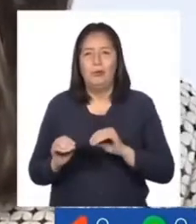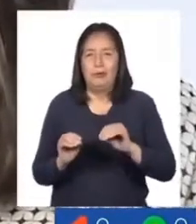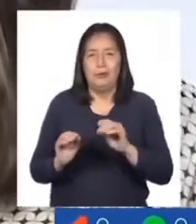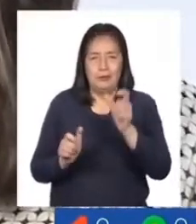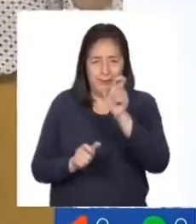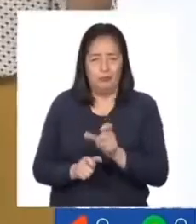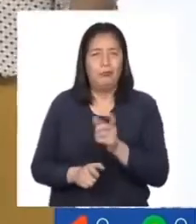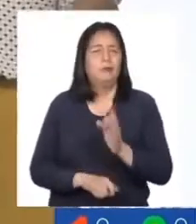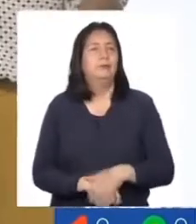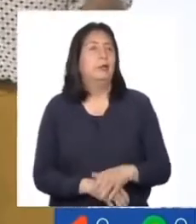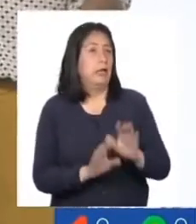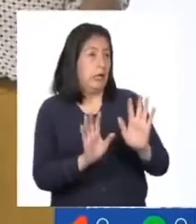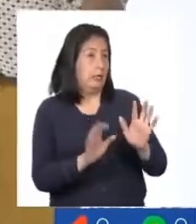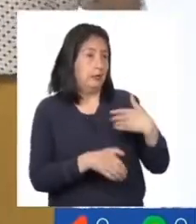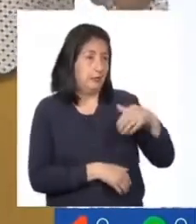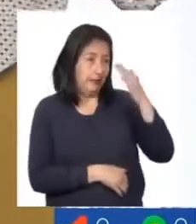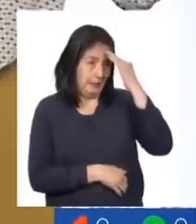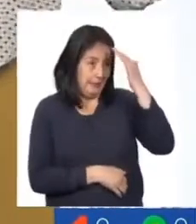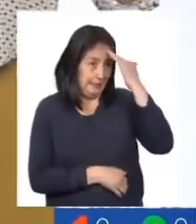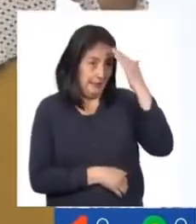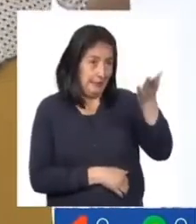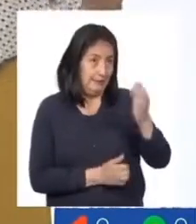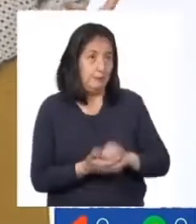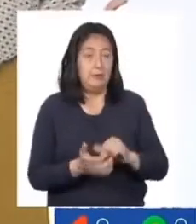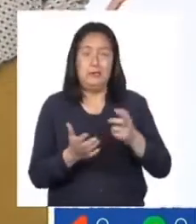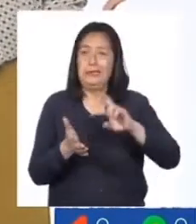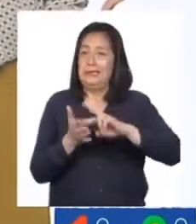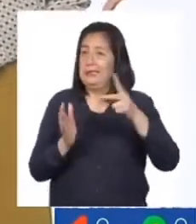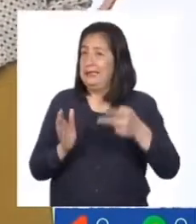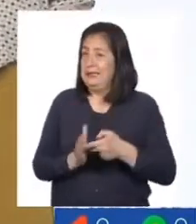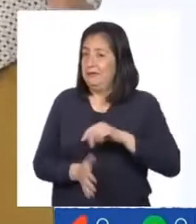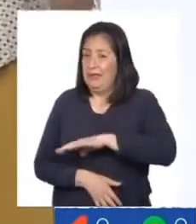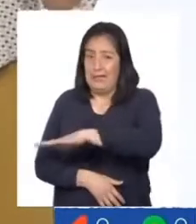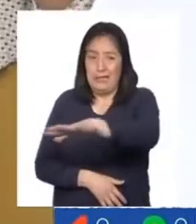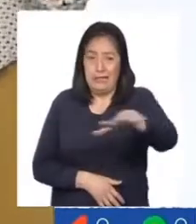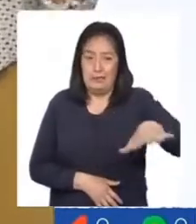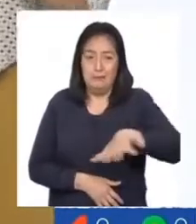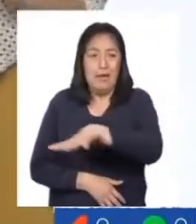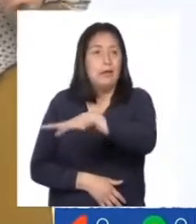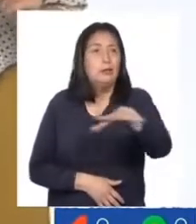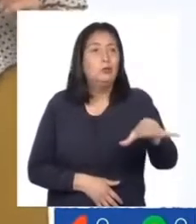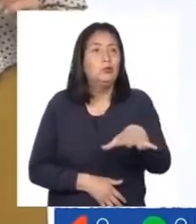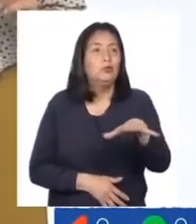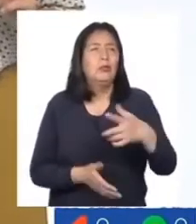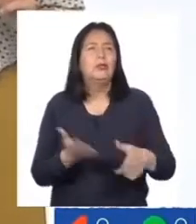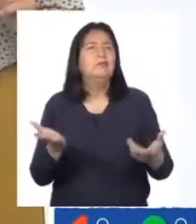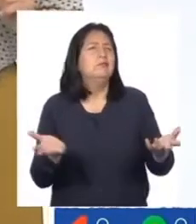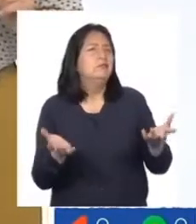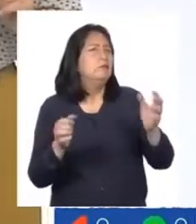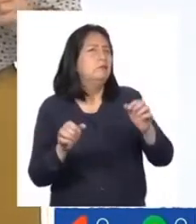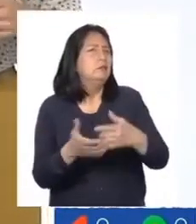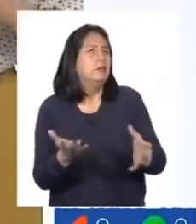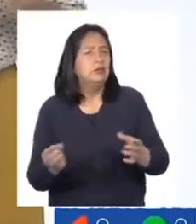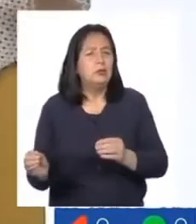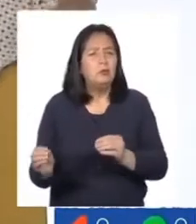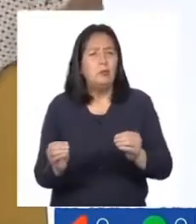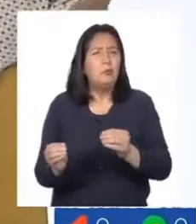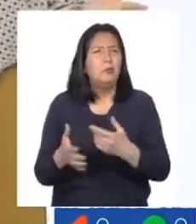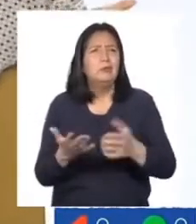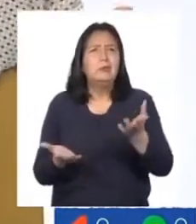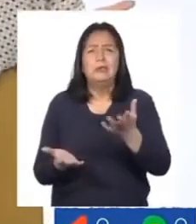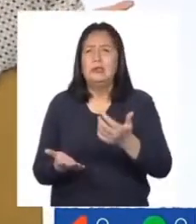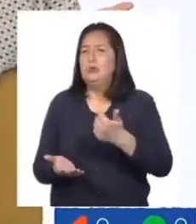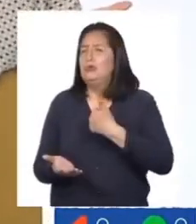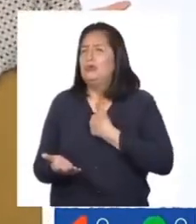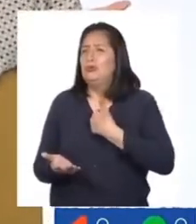desplazamiento. Ahora que ya sabemos lo que significa el espacio total, ¿cuáles son las posibilidades de movimiento en